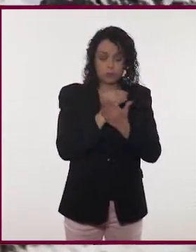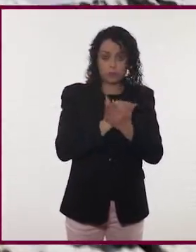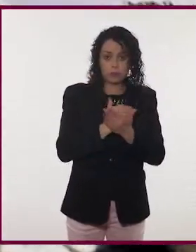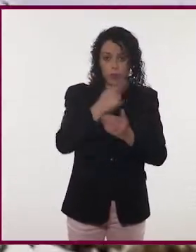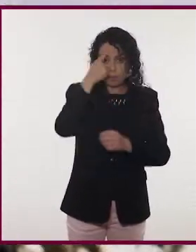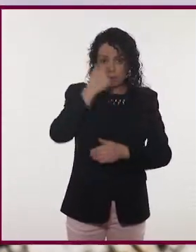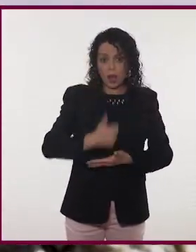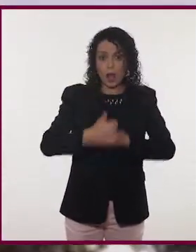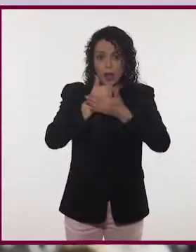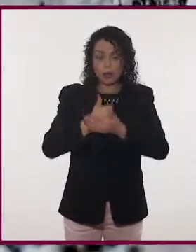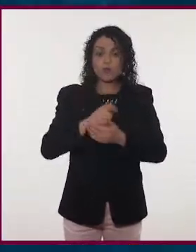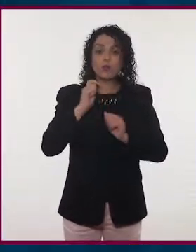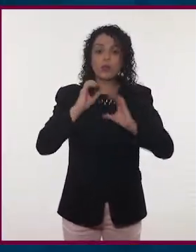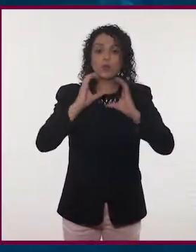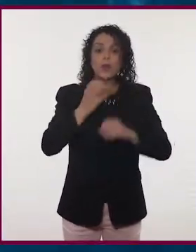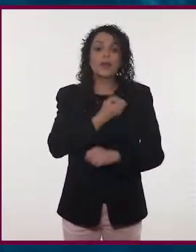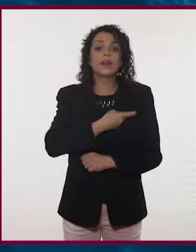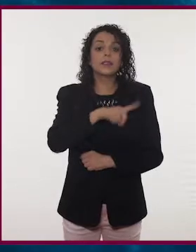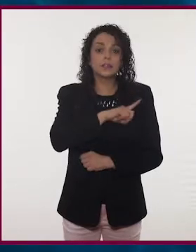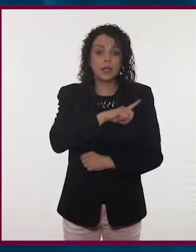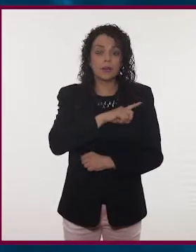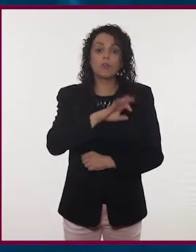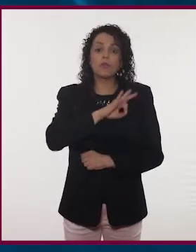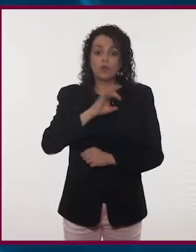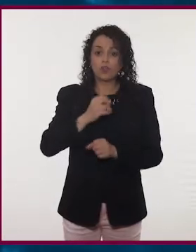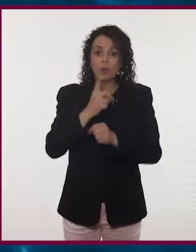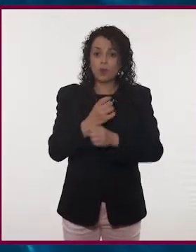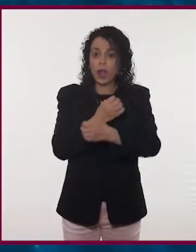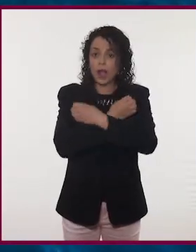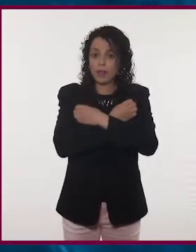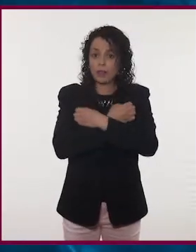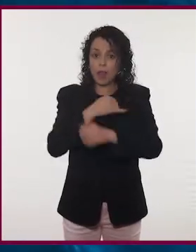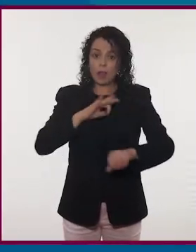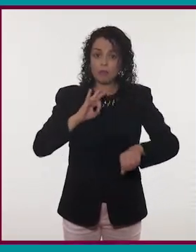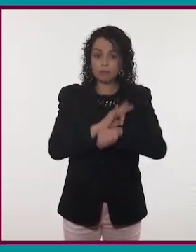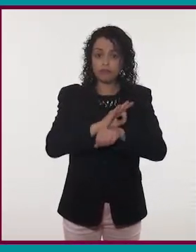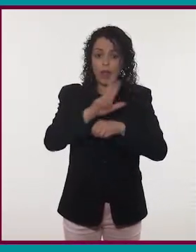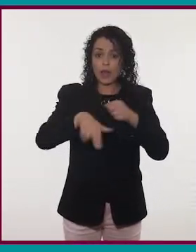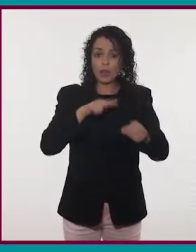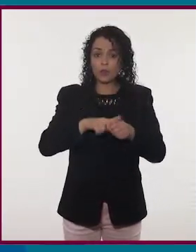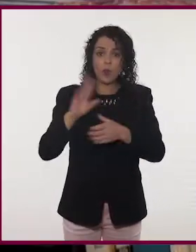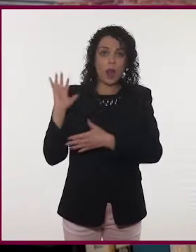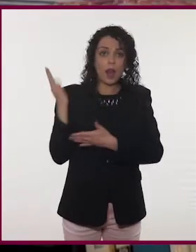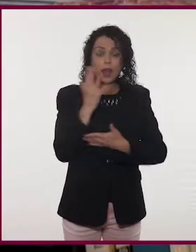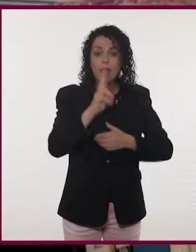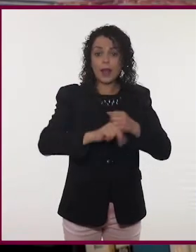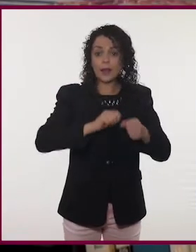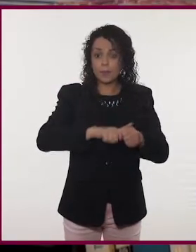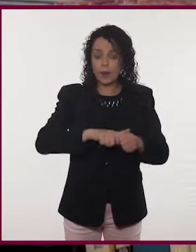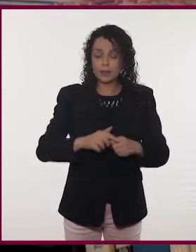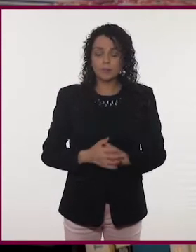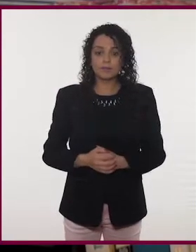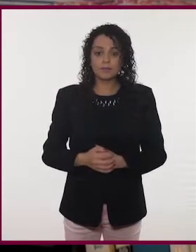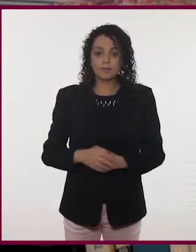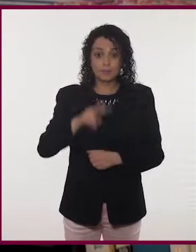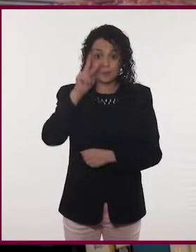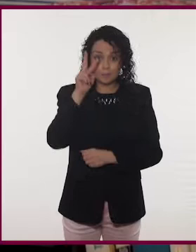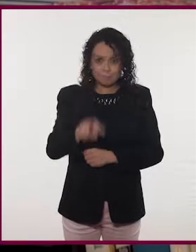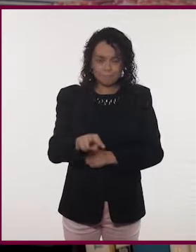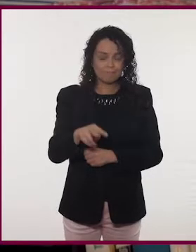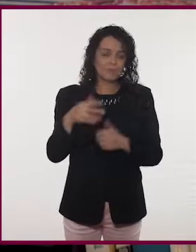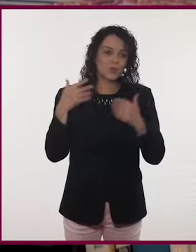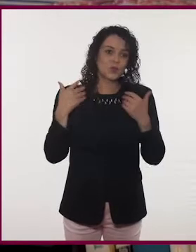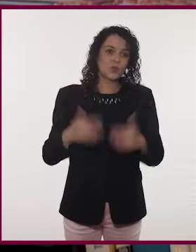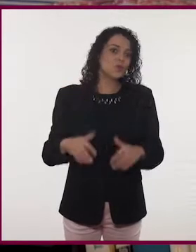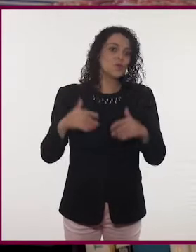los niveles de salud, oportunidades educativas y protección ambiental. Me parece increíble que los